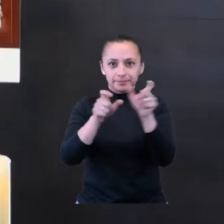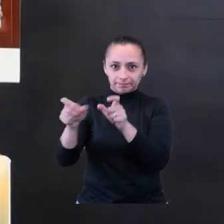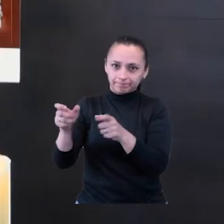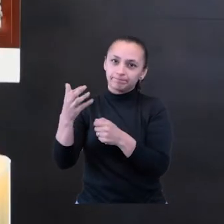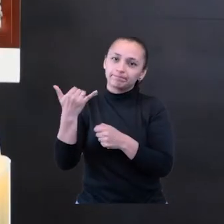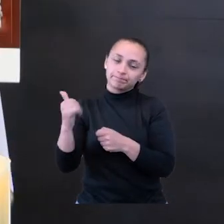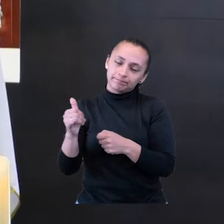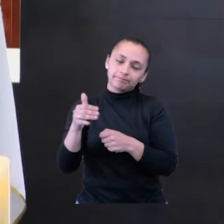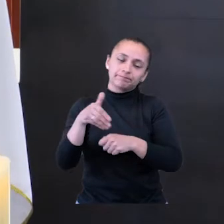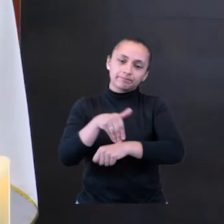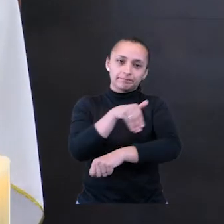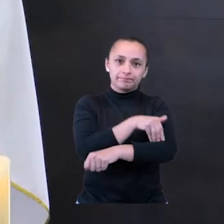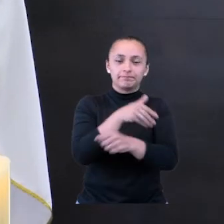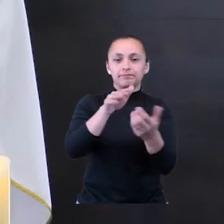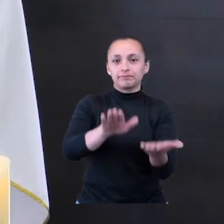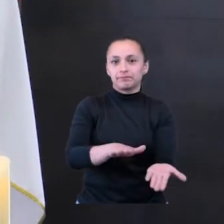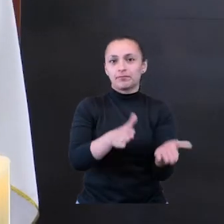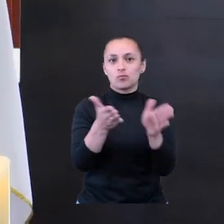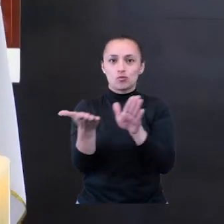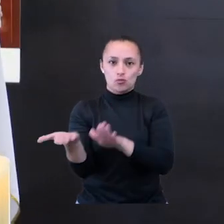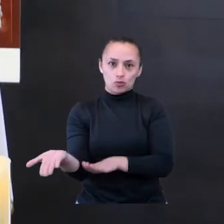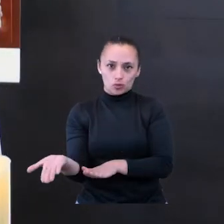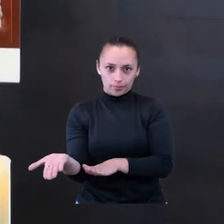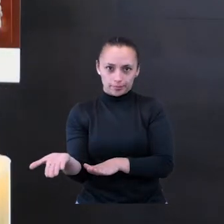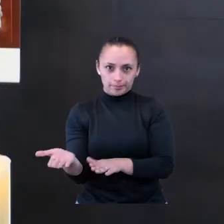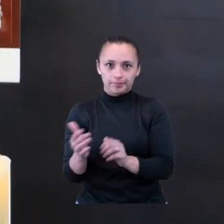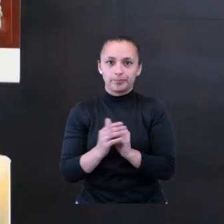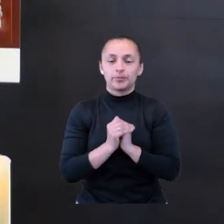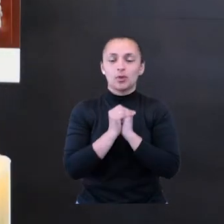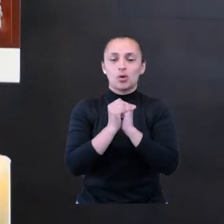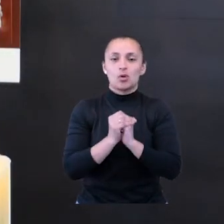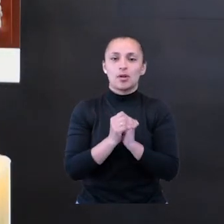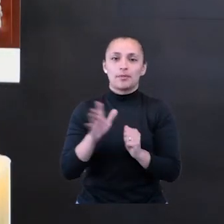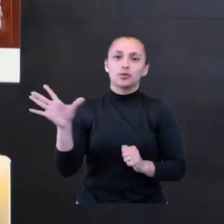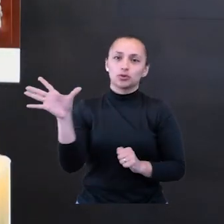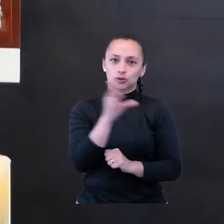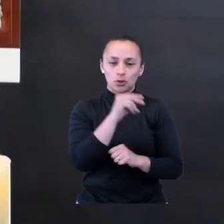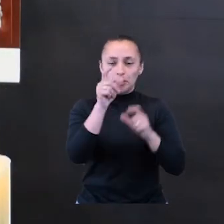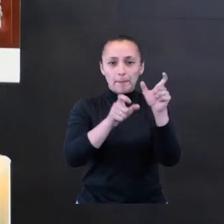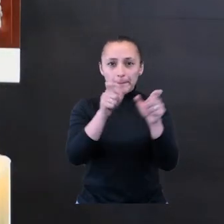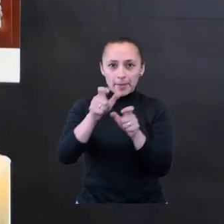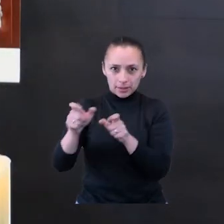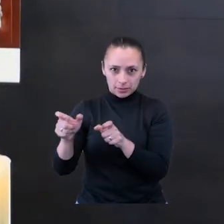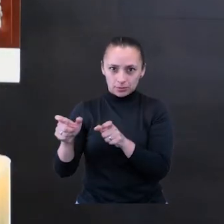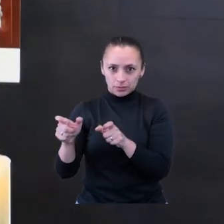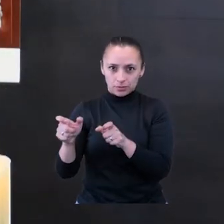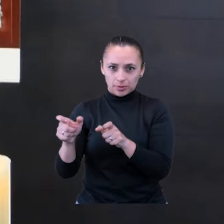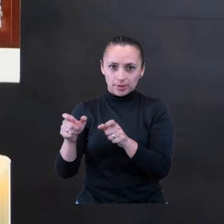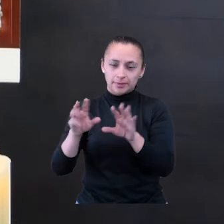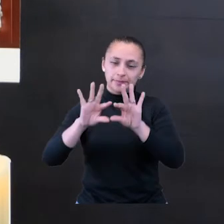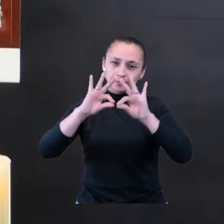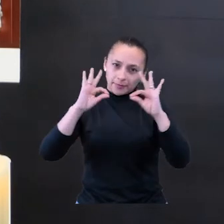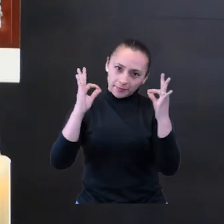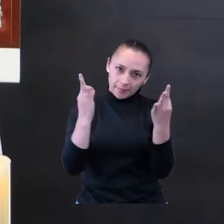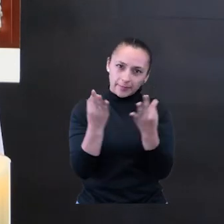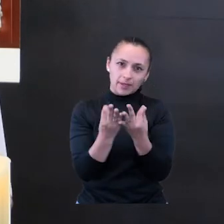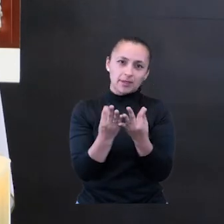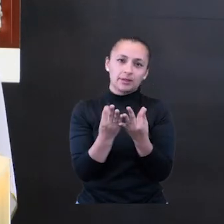durmieron en la paz de cristo oramos por todos nuestros hermanos familiares